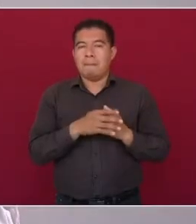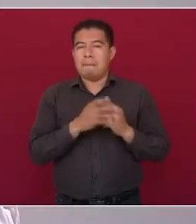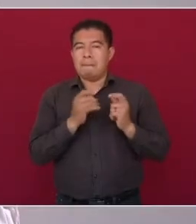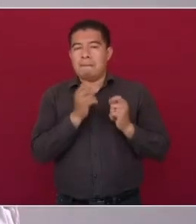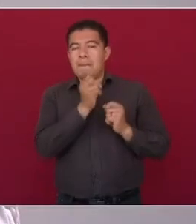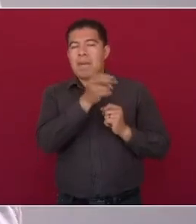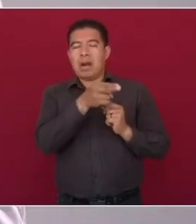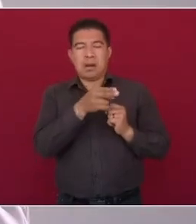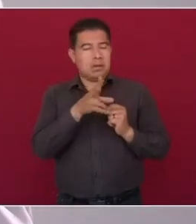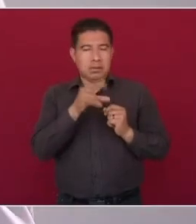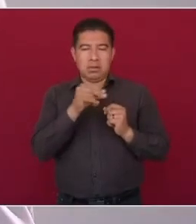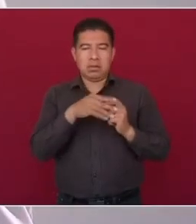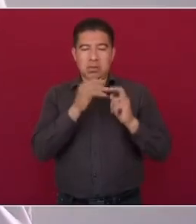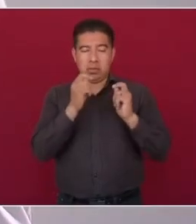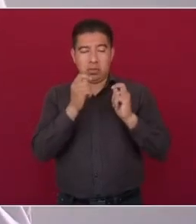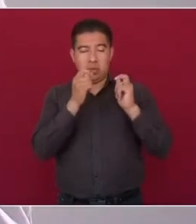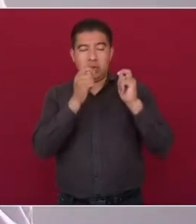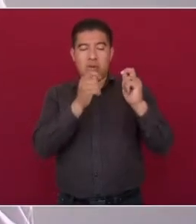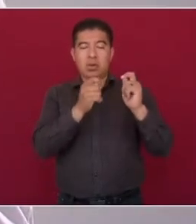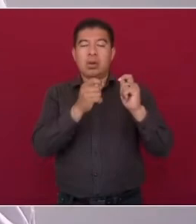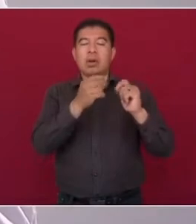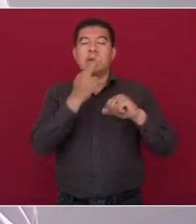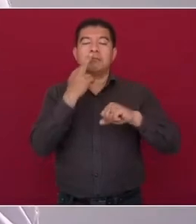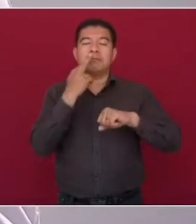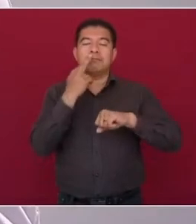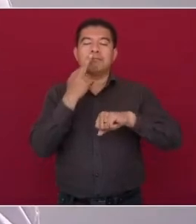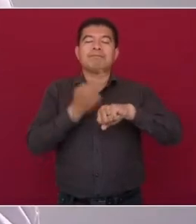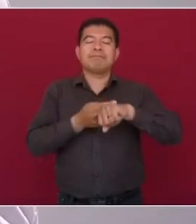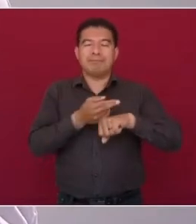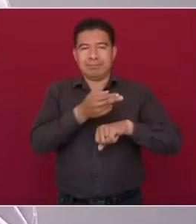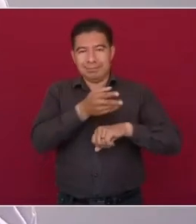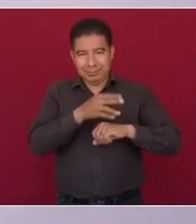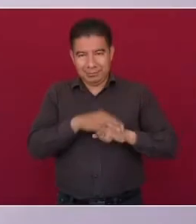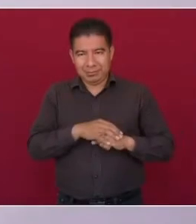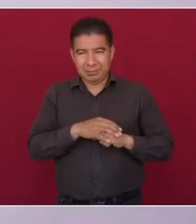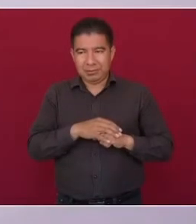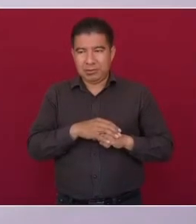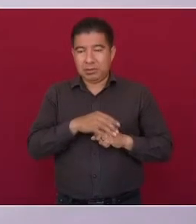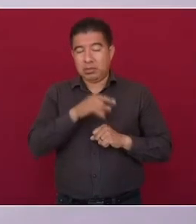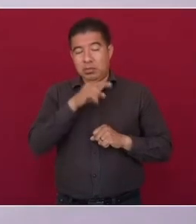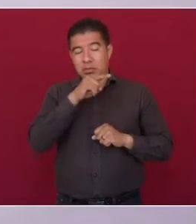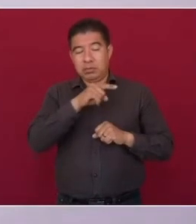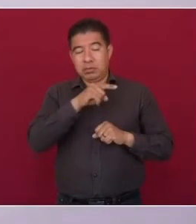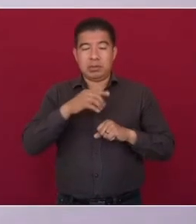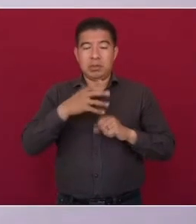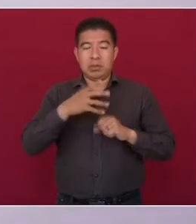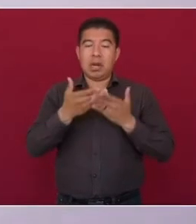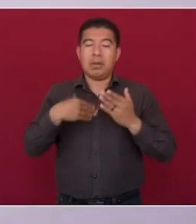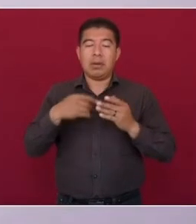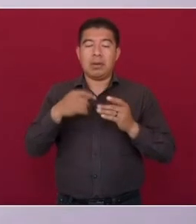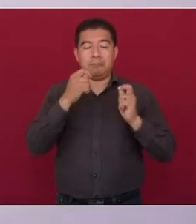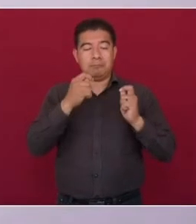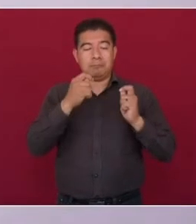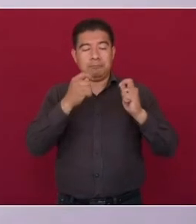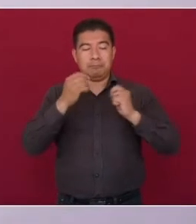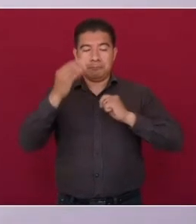son encargos y tú te tienes que